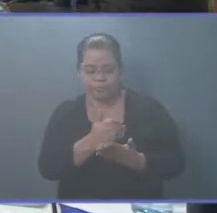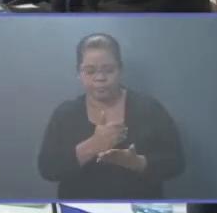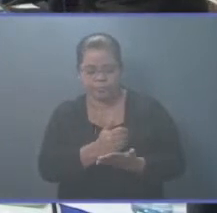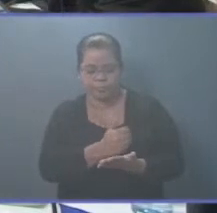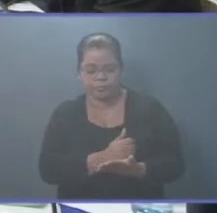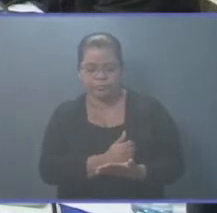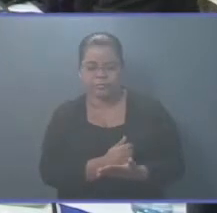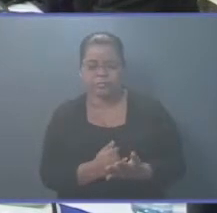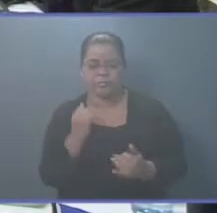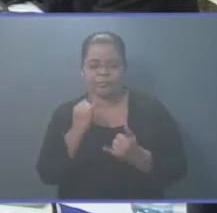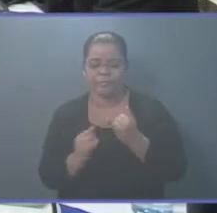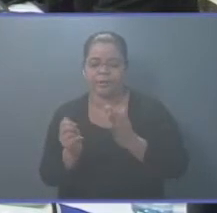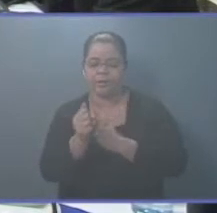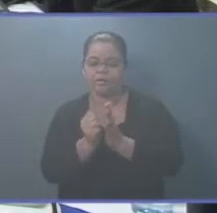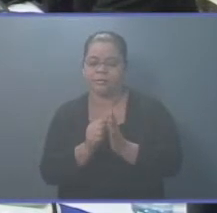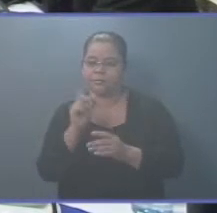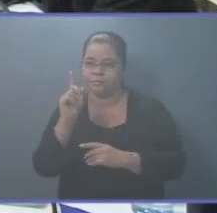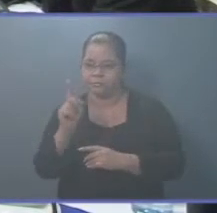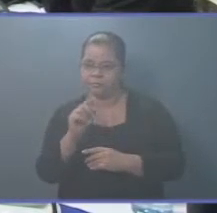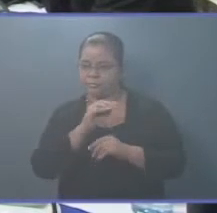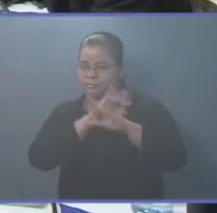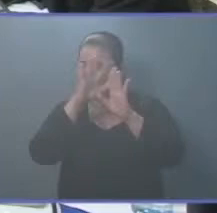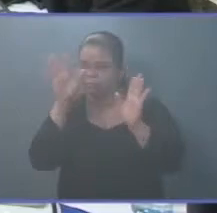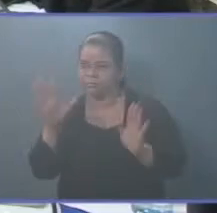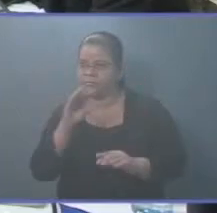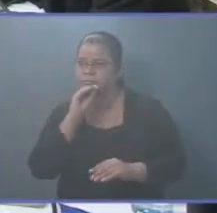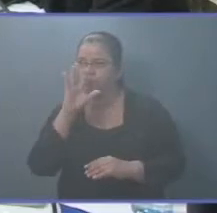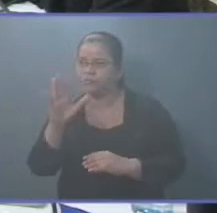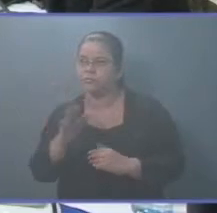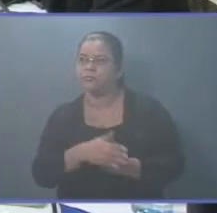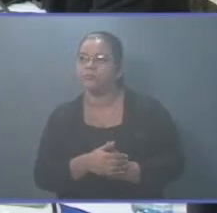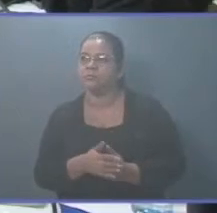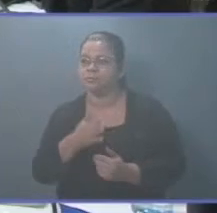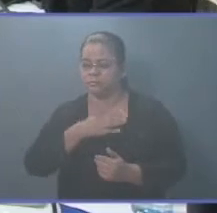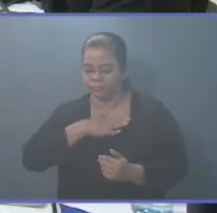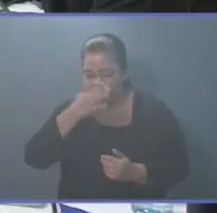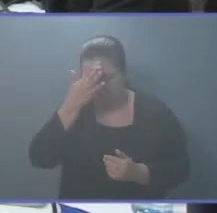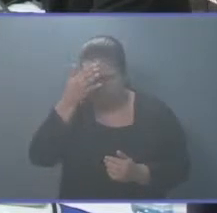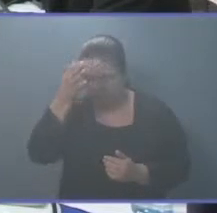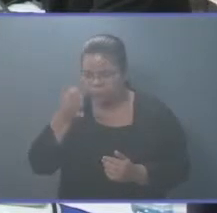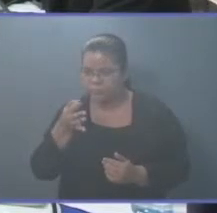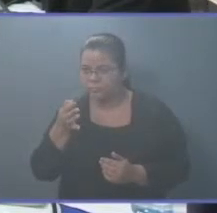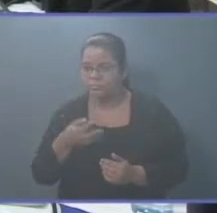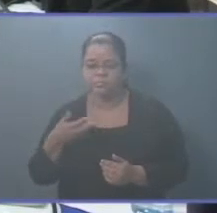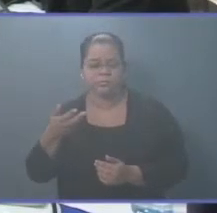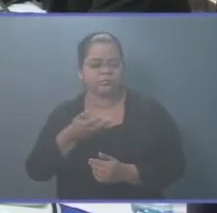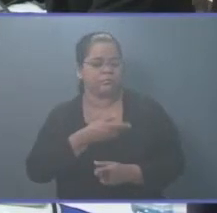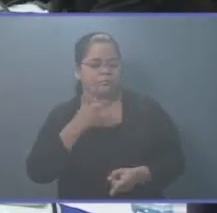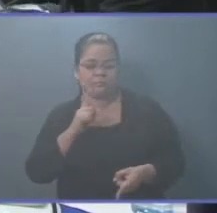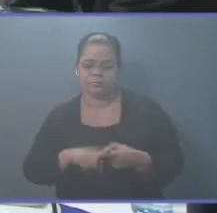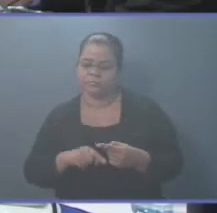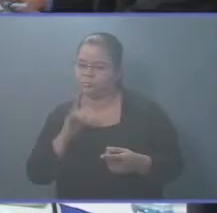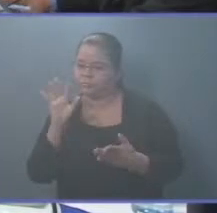a finales del artículo 1, y los define con claridad. Entonces, creo que no podríamos meterlo esto así, tal cual está, si